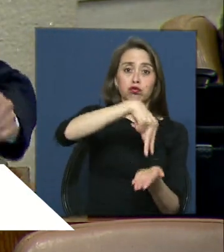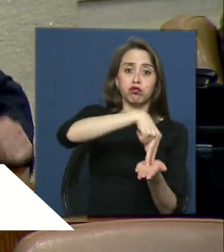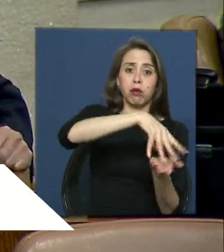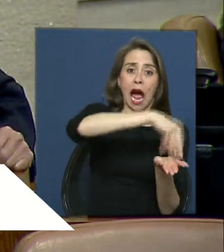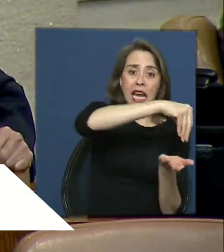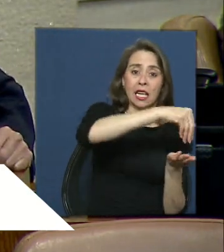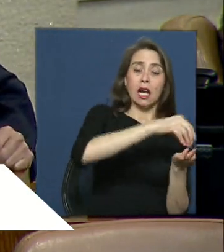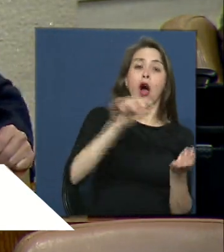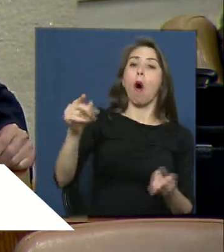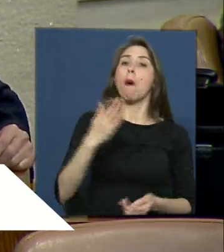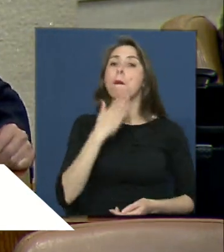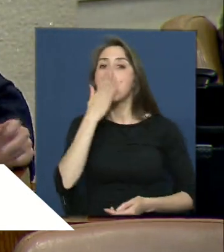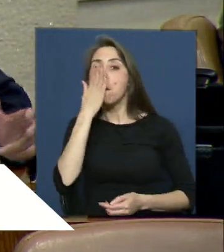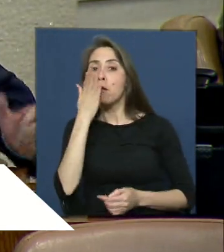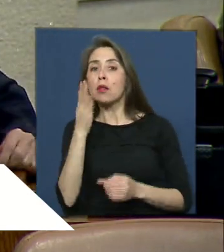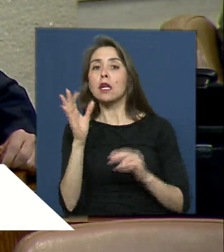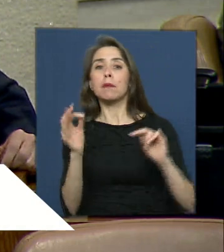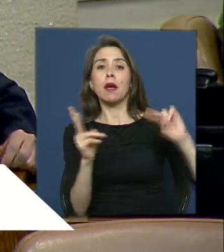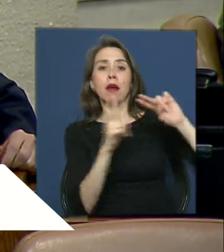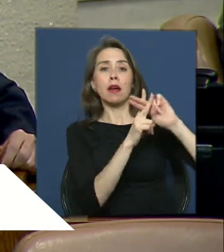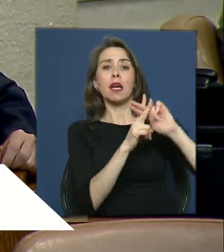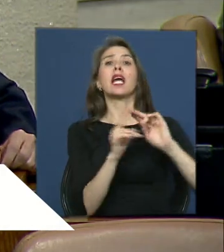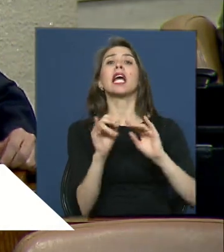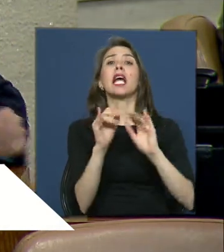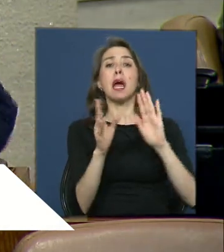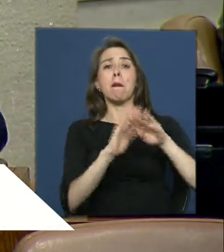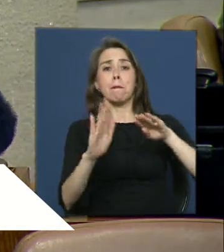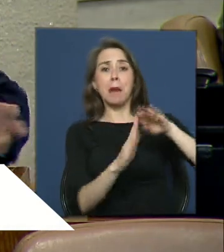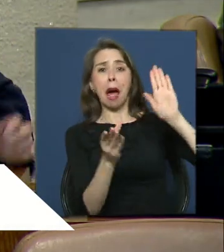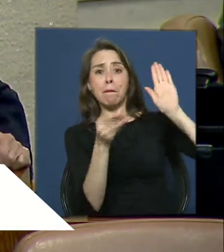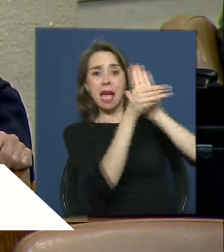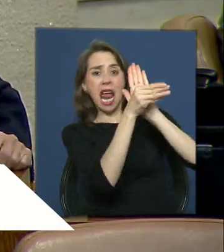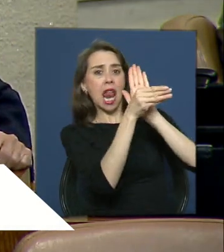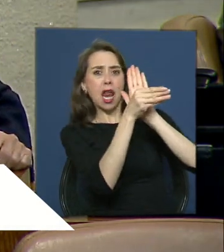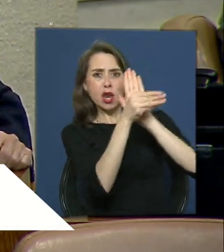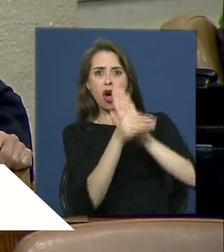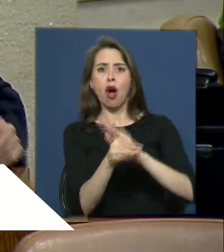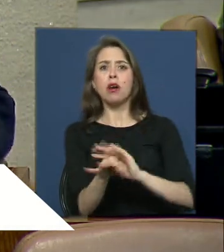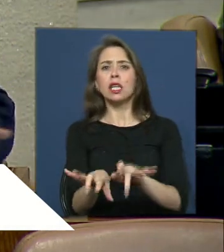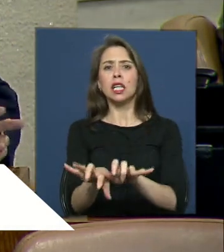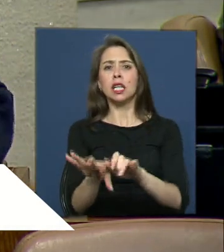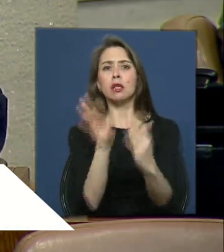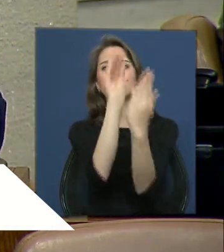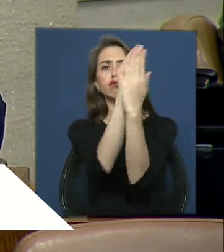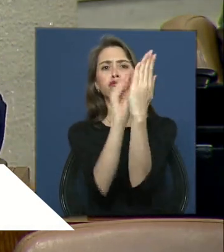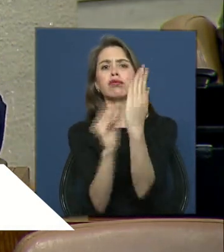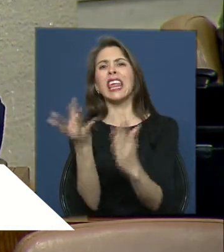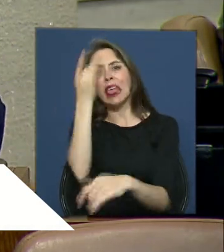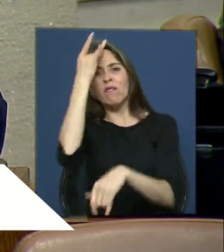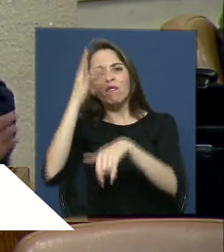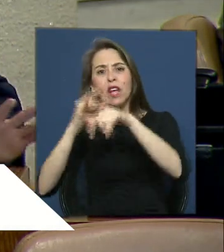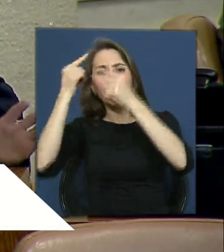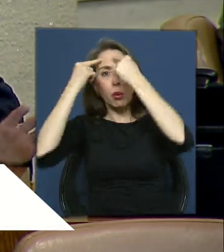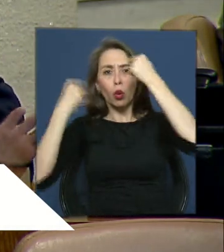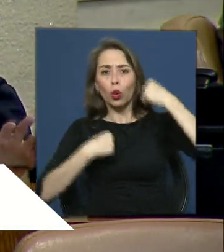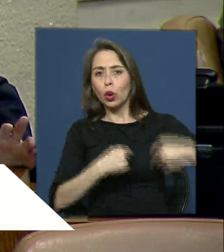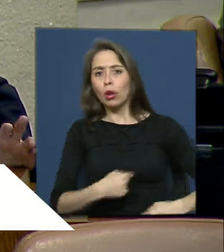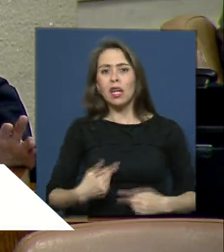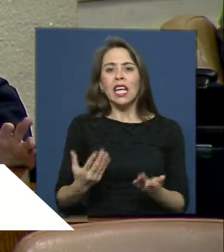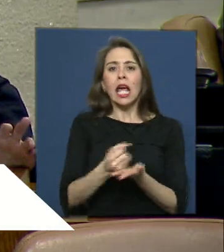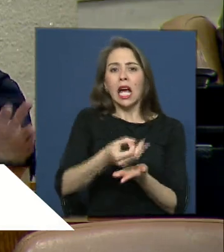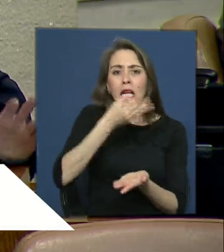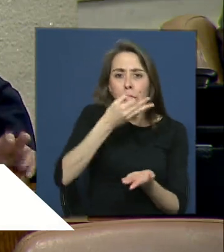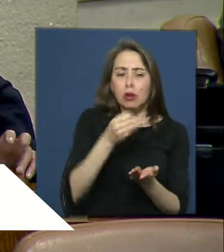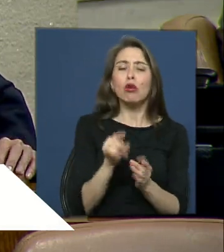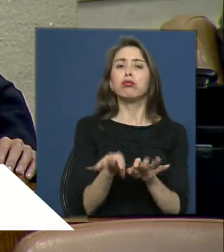a Punta Arenas, la ficha debería ser la misma, ficha electrónica, para que sepa todo lo que tiene, con los debidos resguardos que debe de tener,